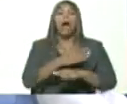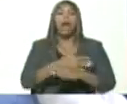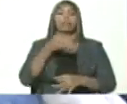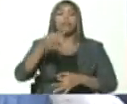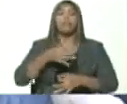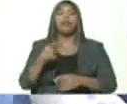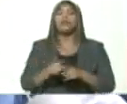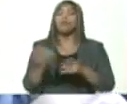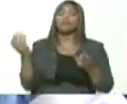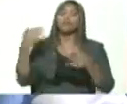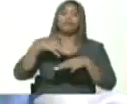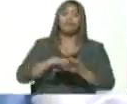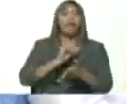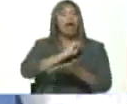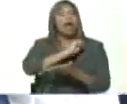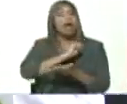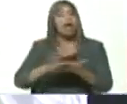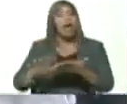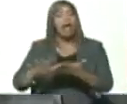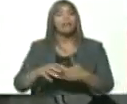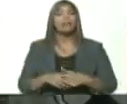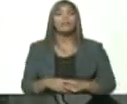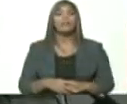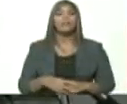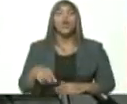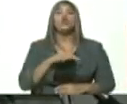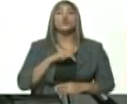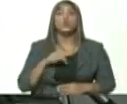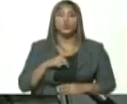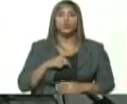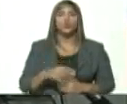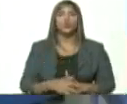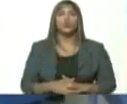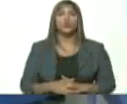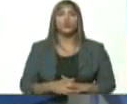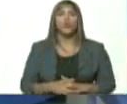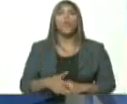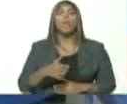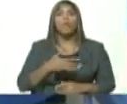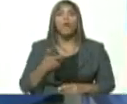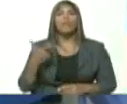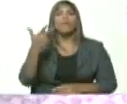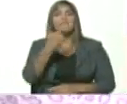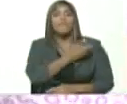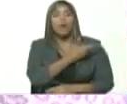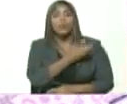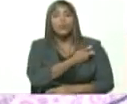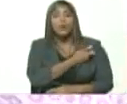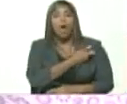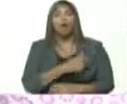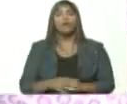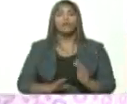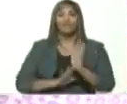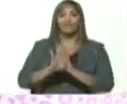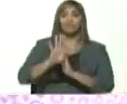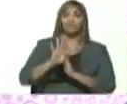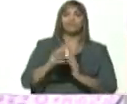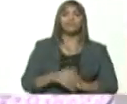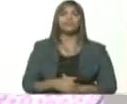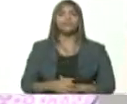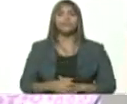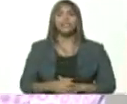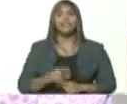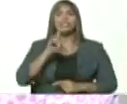es incluyente, es gratuito y lo vamos a lograr vacunando o colocando